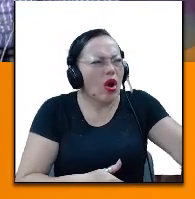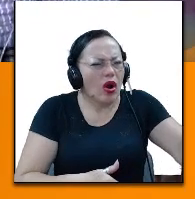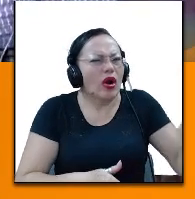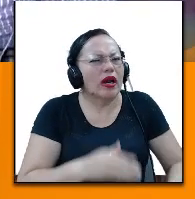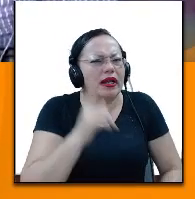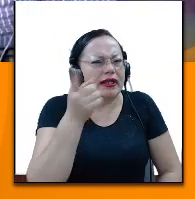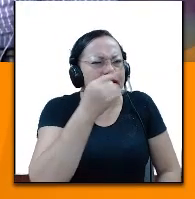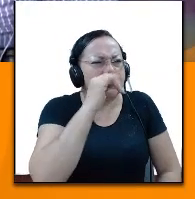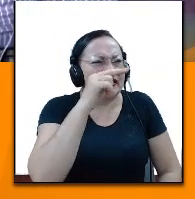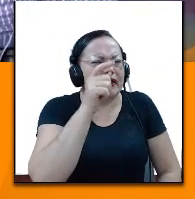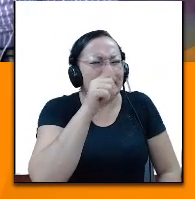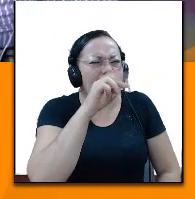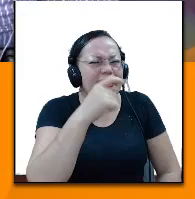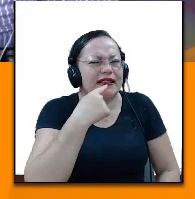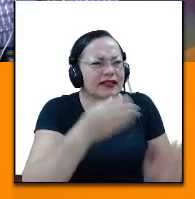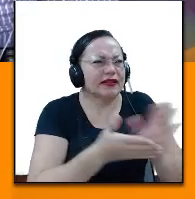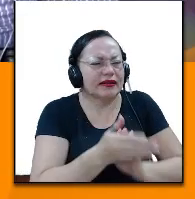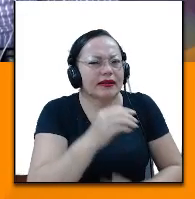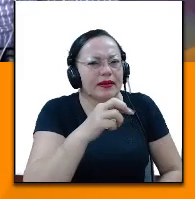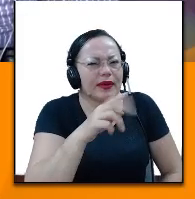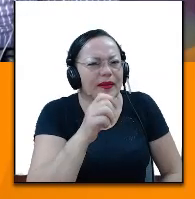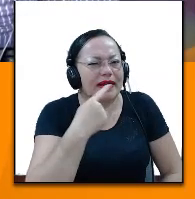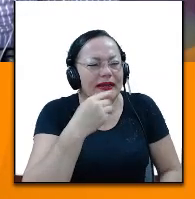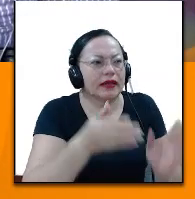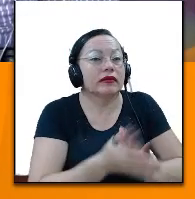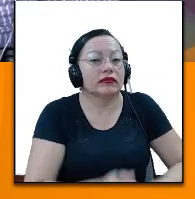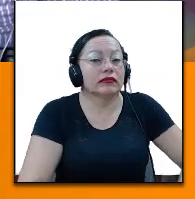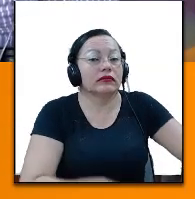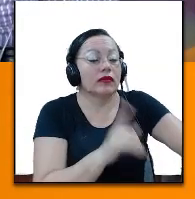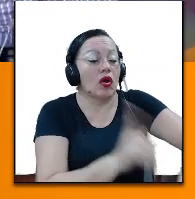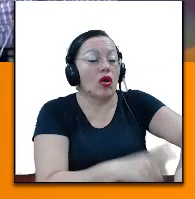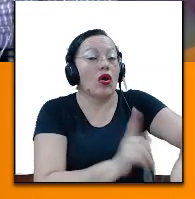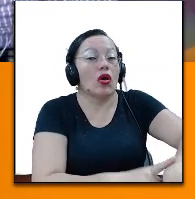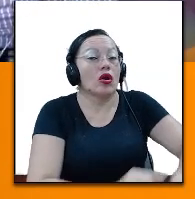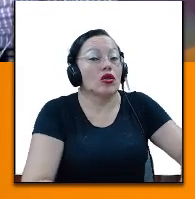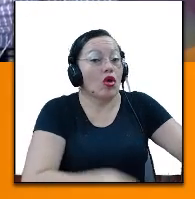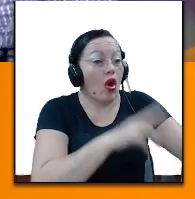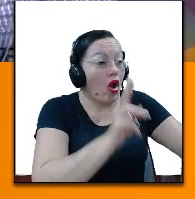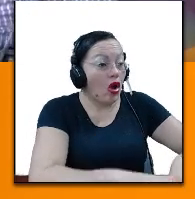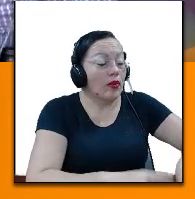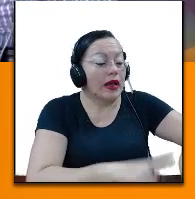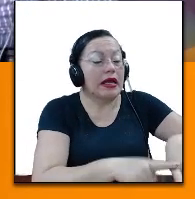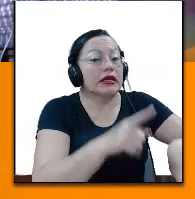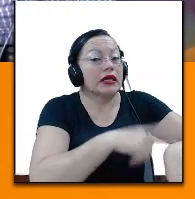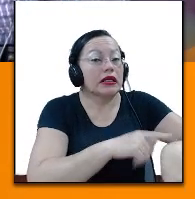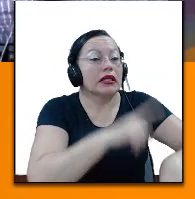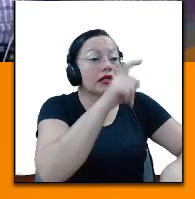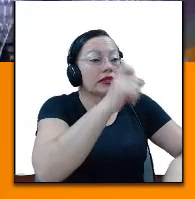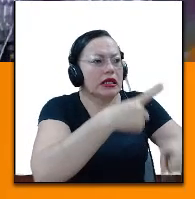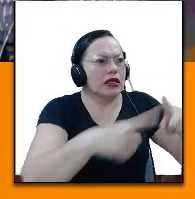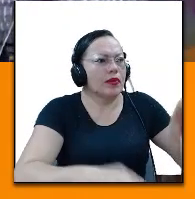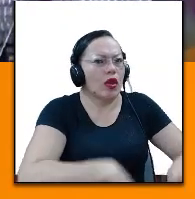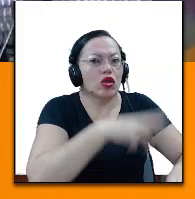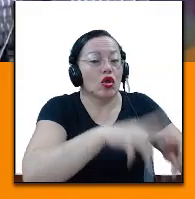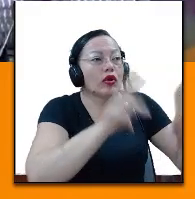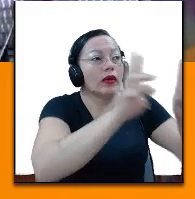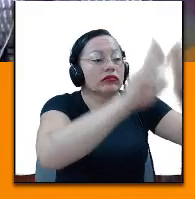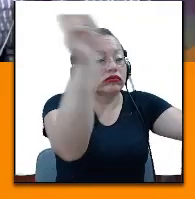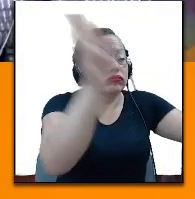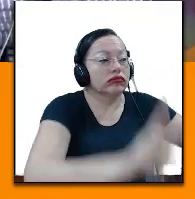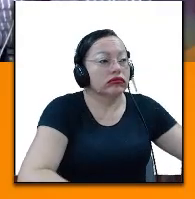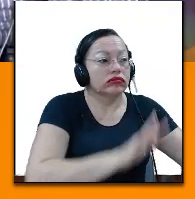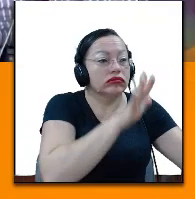Real, tienen cumpliendo horario normal, a las 6:30 de la mañana arrancan clases muy normal